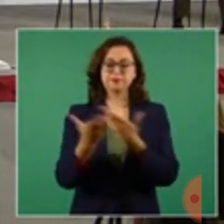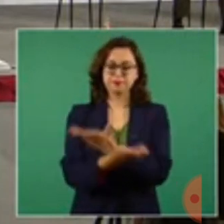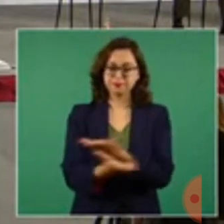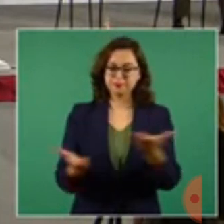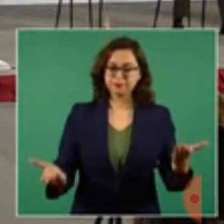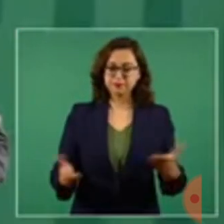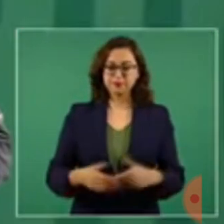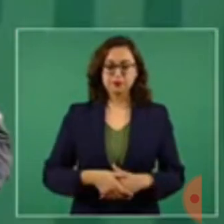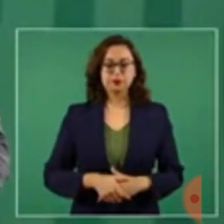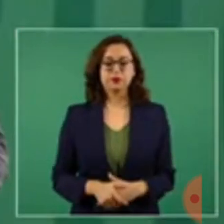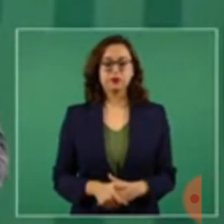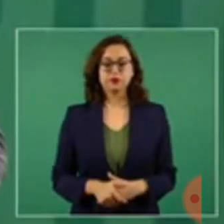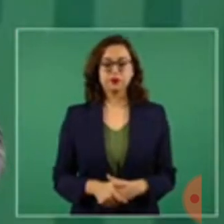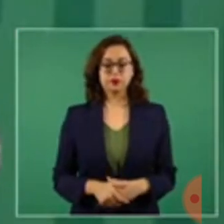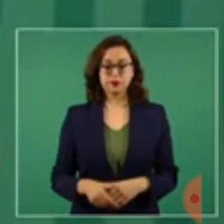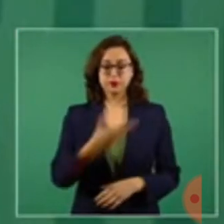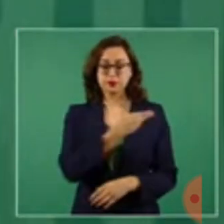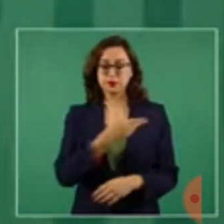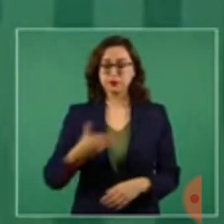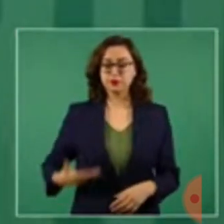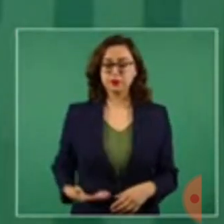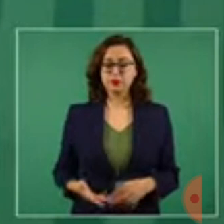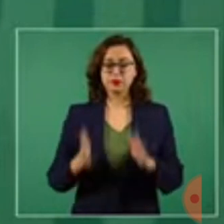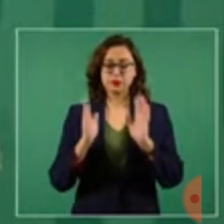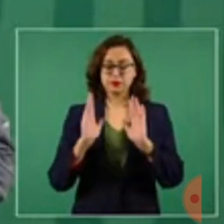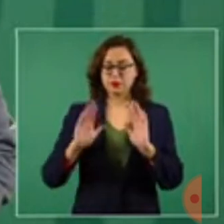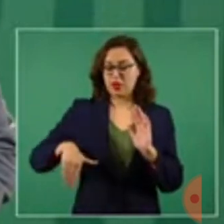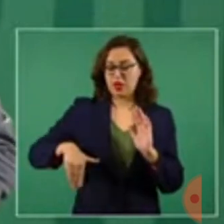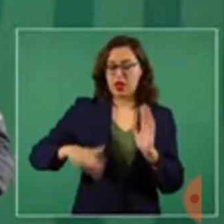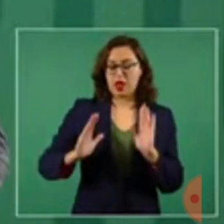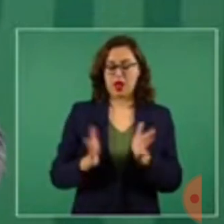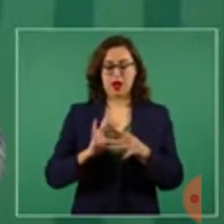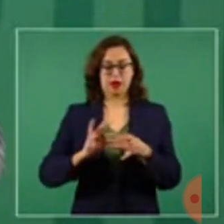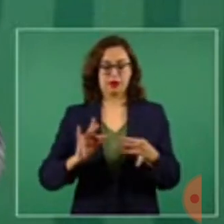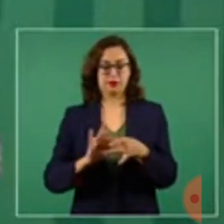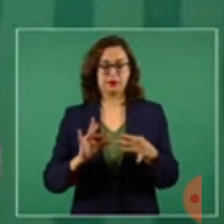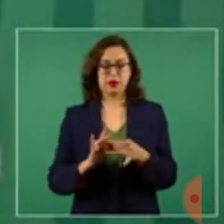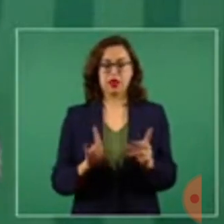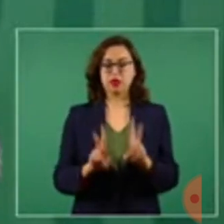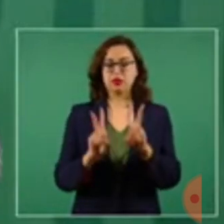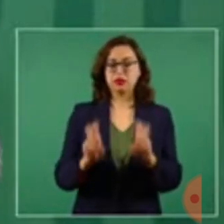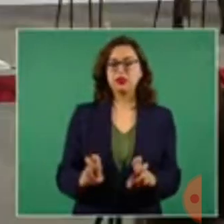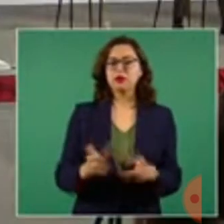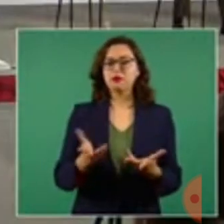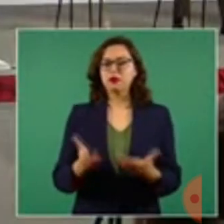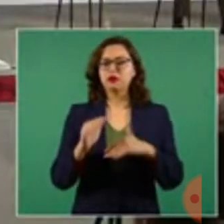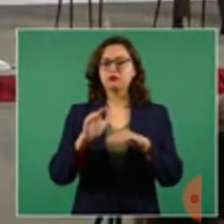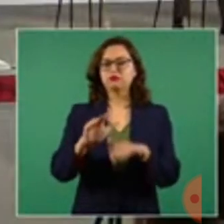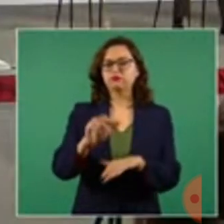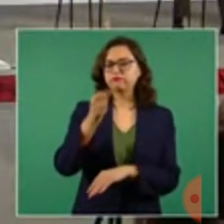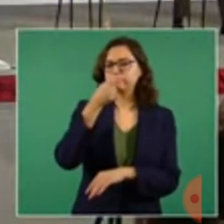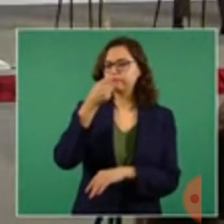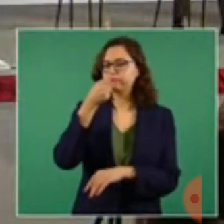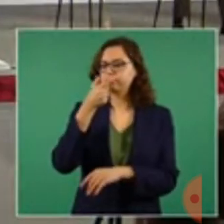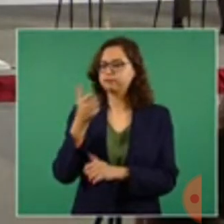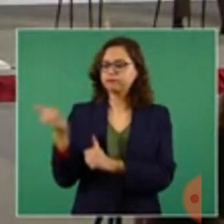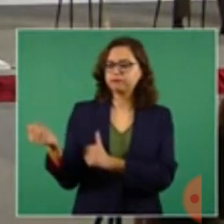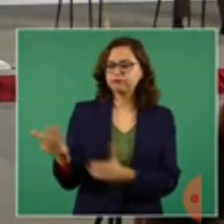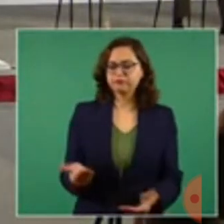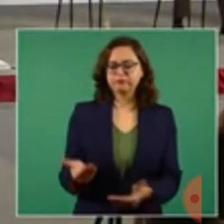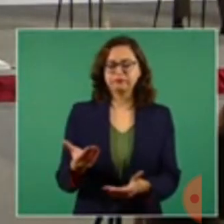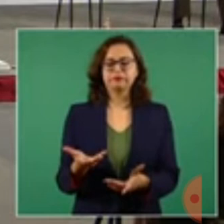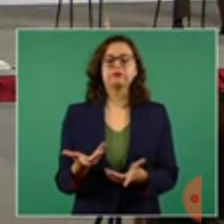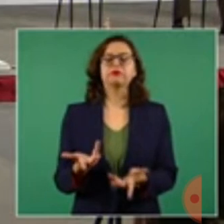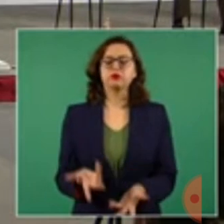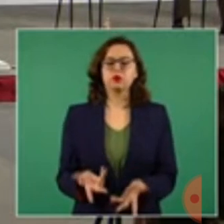Como ya mencionó el señor presidente, hoy seguimos en la actualización del tema de los medicamentos adquiridos por el